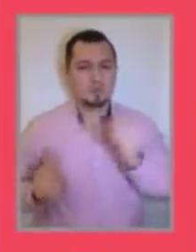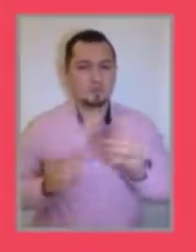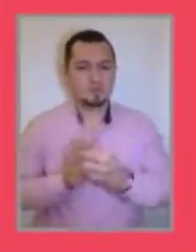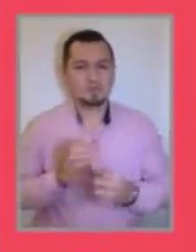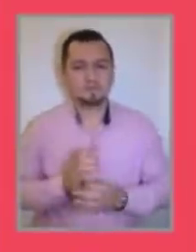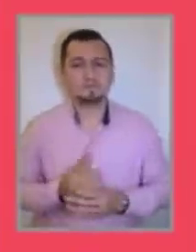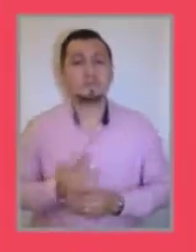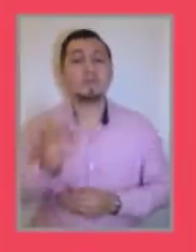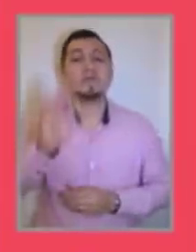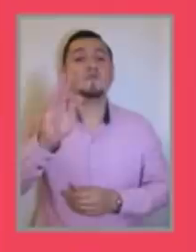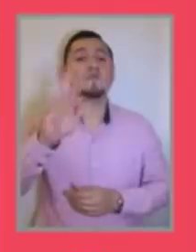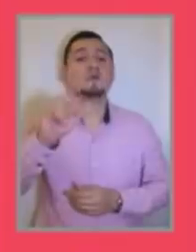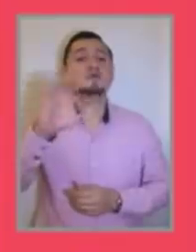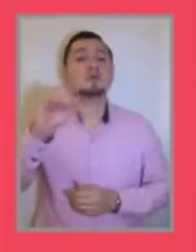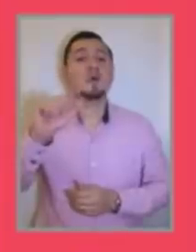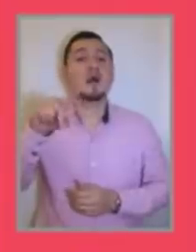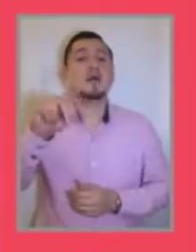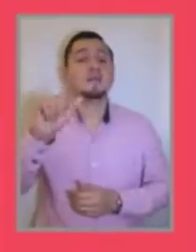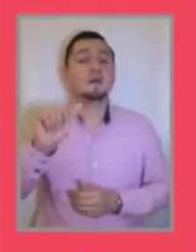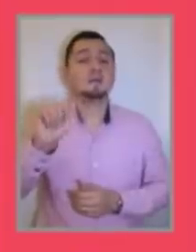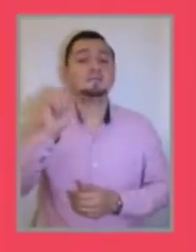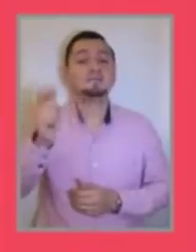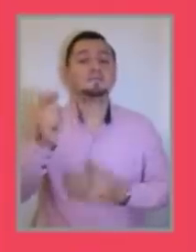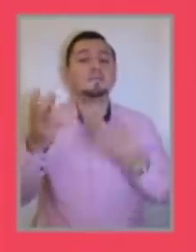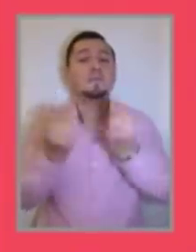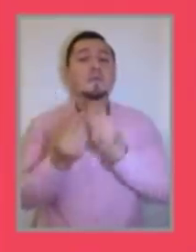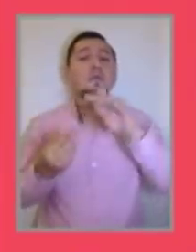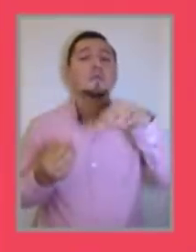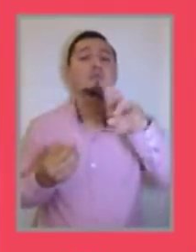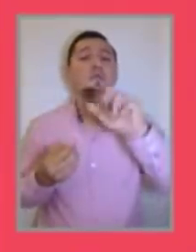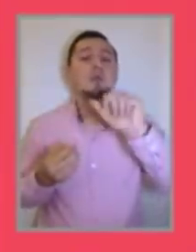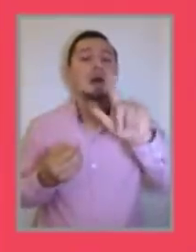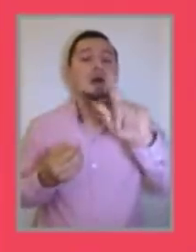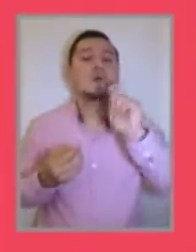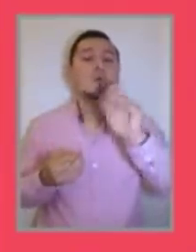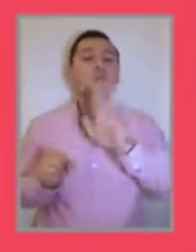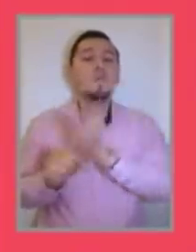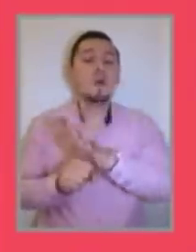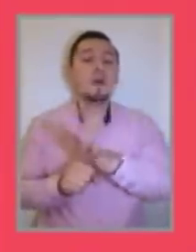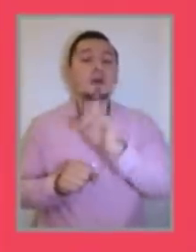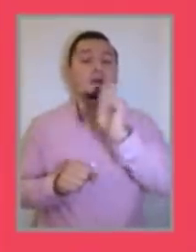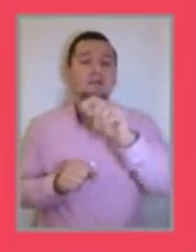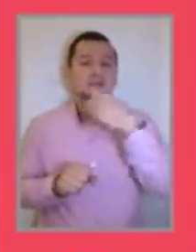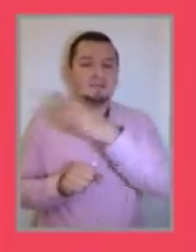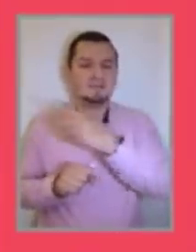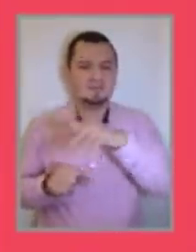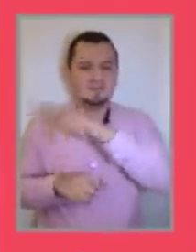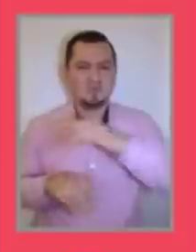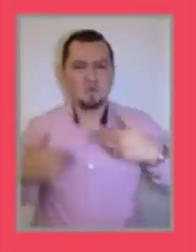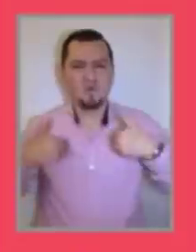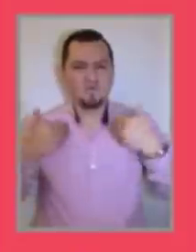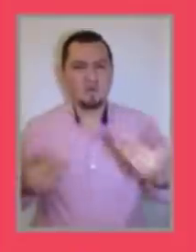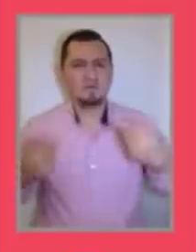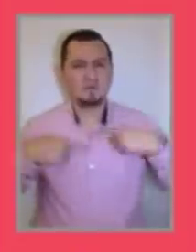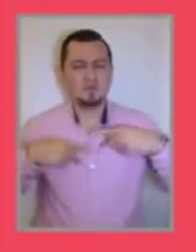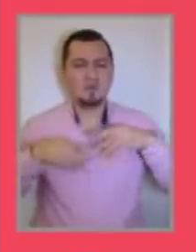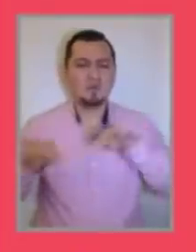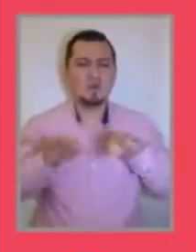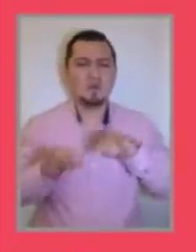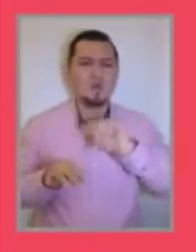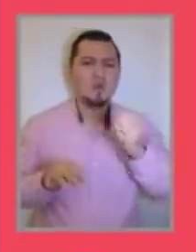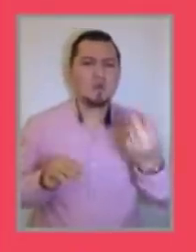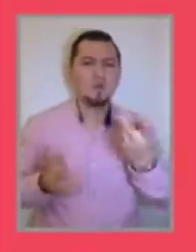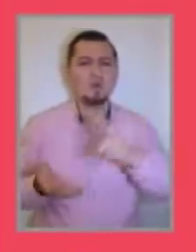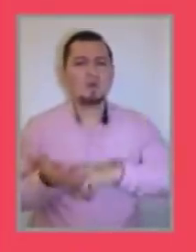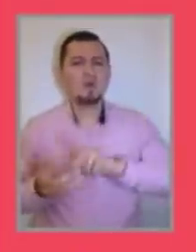Francisco de Anda, ¿cuál es la política ¿Cuál es la política del Ejecutivo respecto al personal de confianza que tiene otro trabajo en otros entes